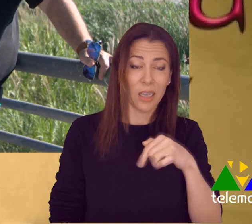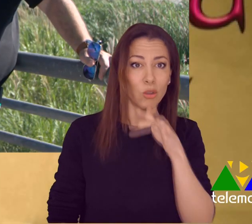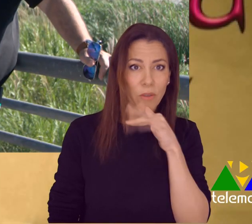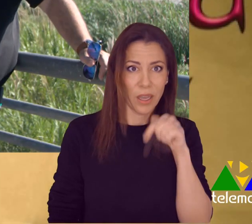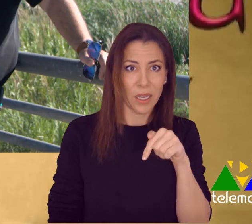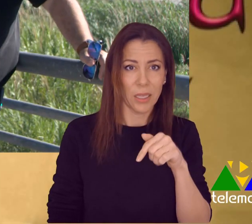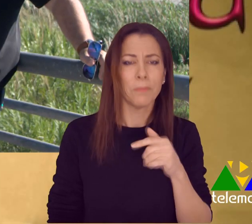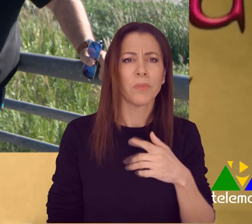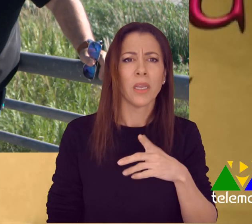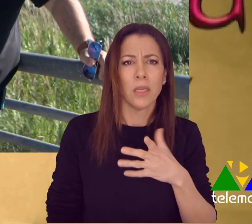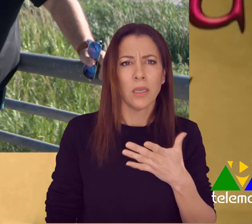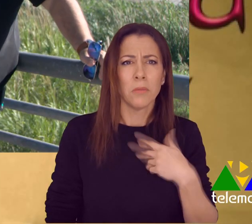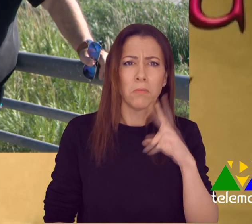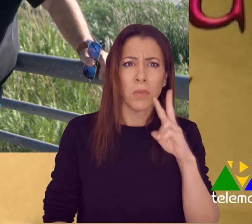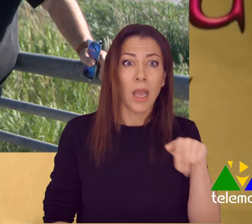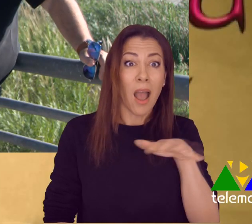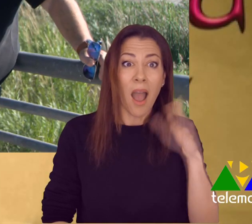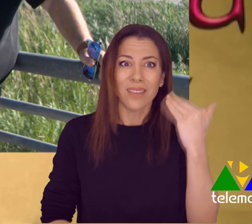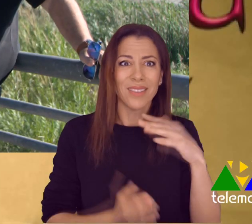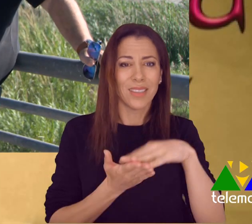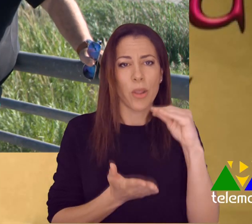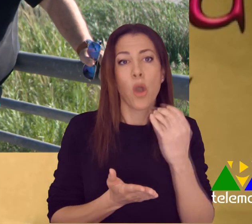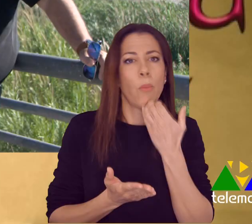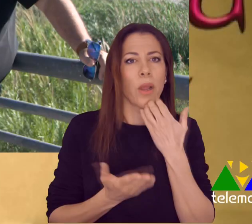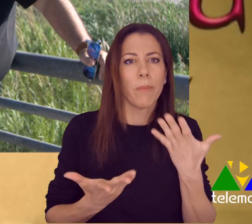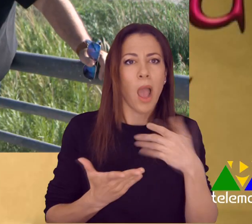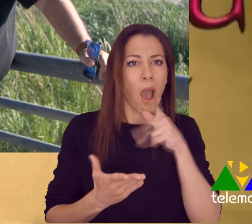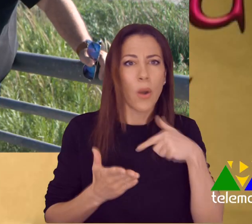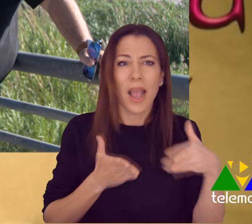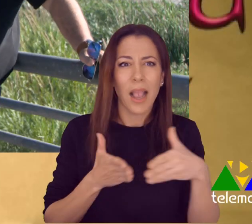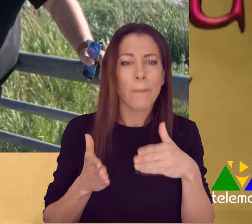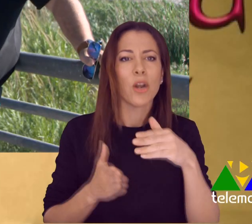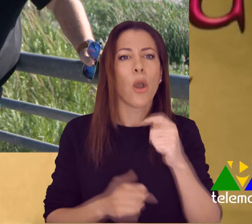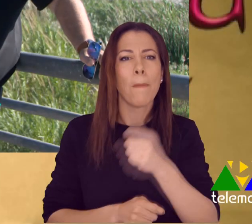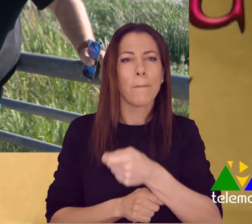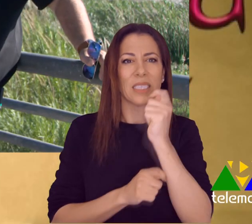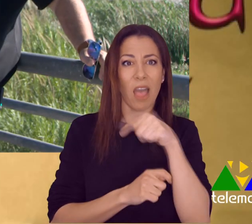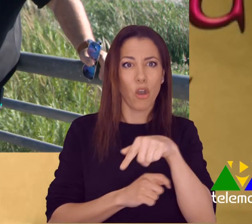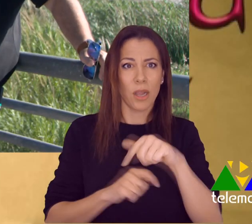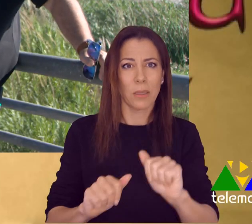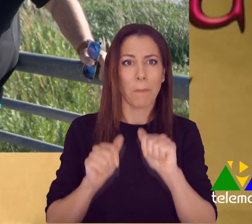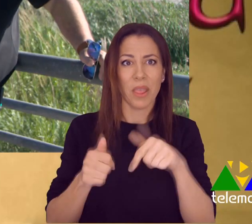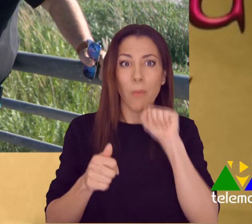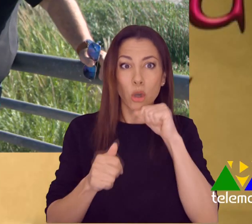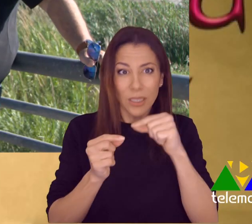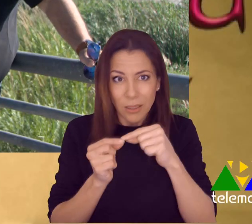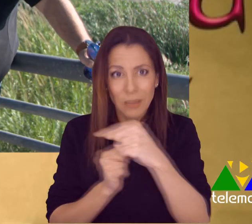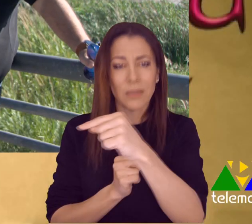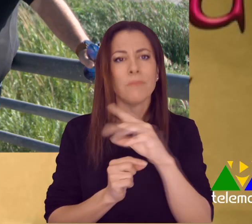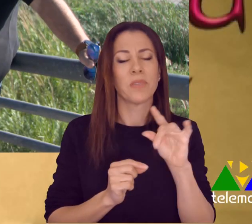aquí es considerada salobreña. Nosotros comenzaríamos prácticamente lo que es el camino de pescadores, es lo que comenzaría a partir de ahí Motril hacia...